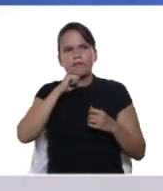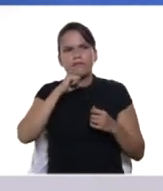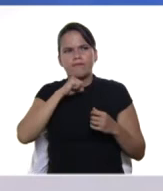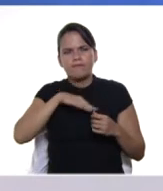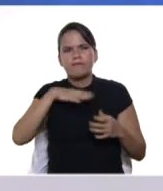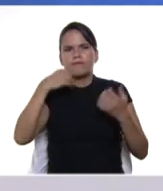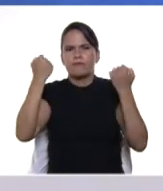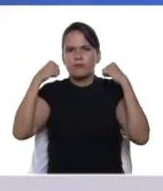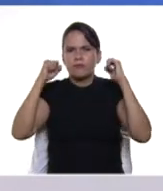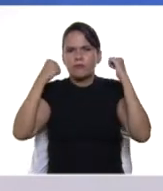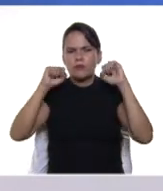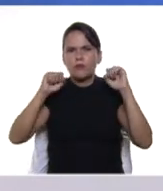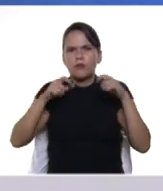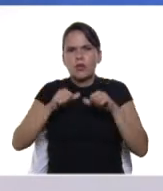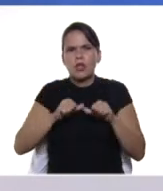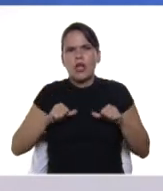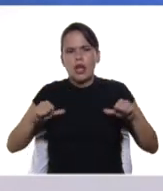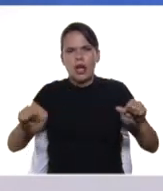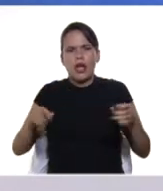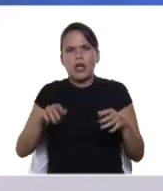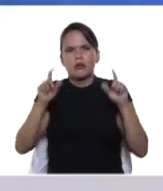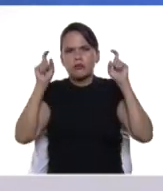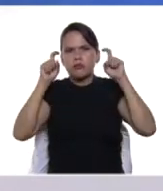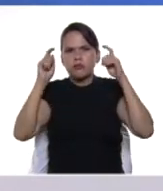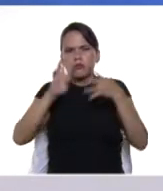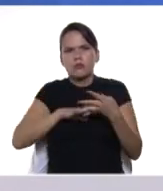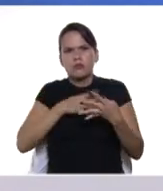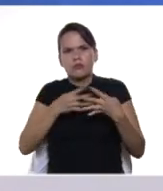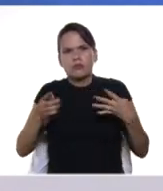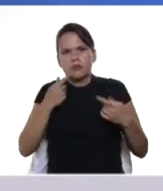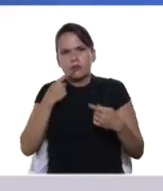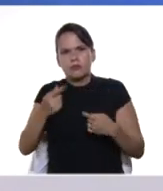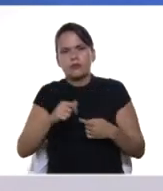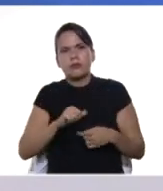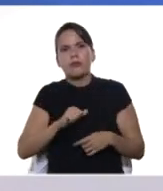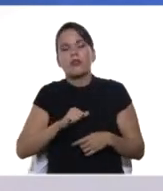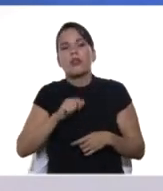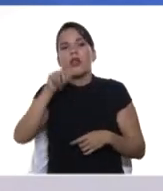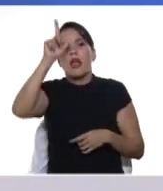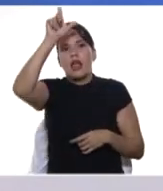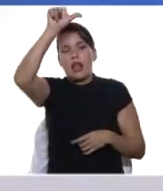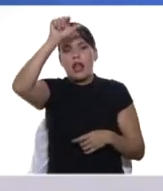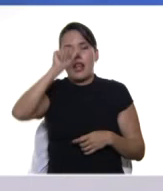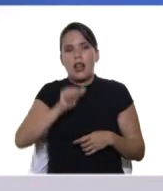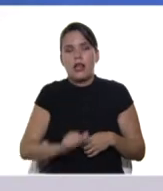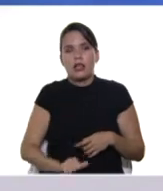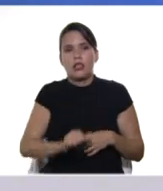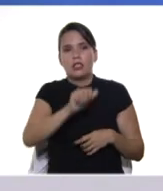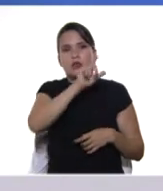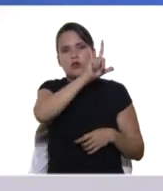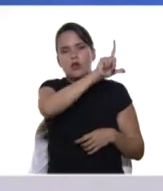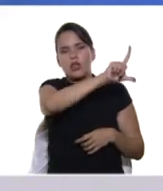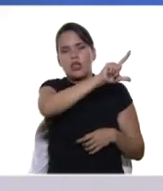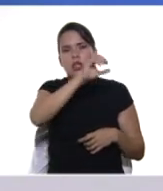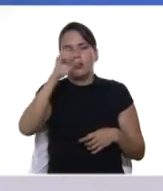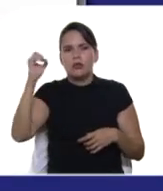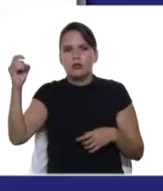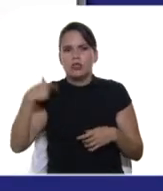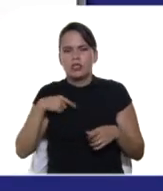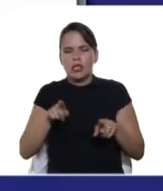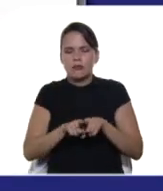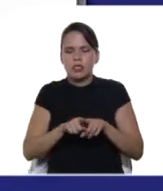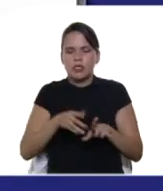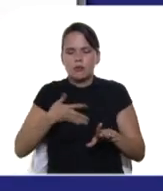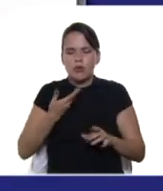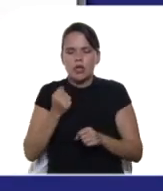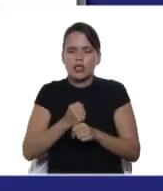de formación de matemática relacionado a la latitud y la longitud la podemos trabajar también en el área de formación de geografía, de historia